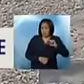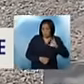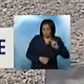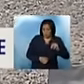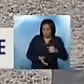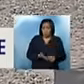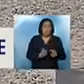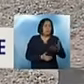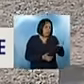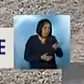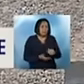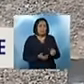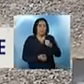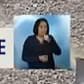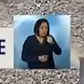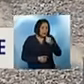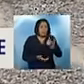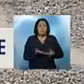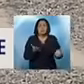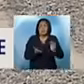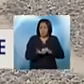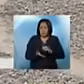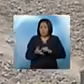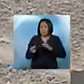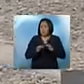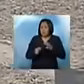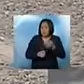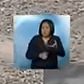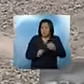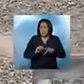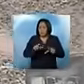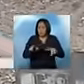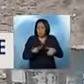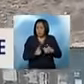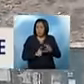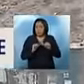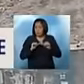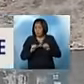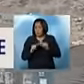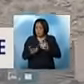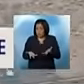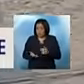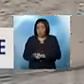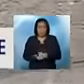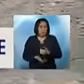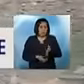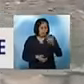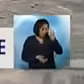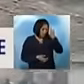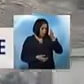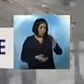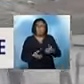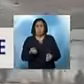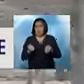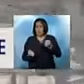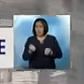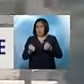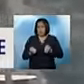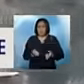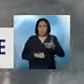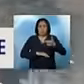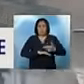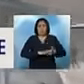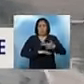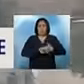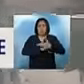instantes. Diana, ¿qué más nos puedes reportar desde la zona? Continúan, sabemos, hay vehículos varados por allí,